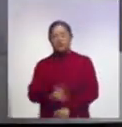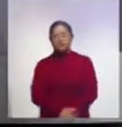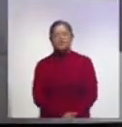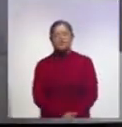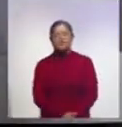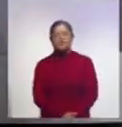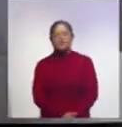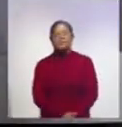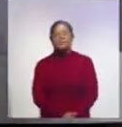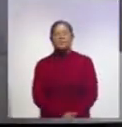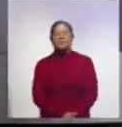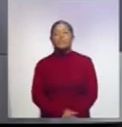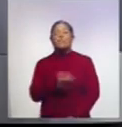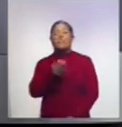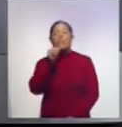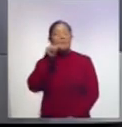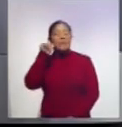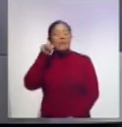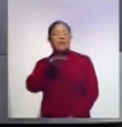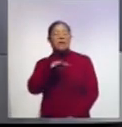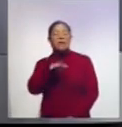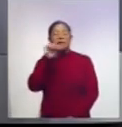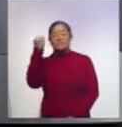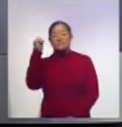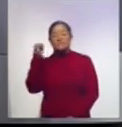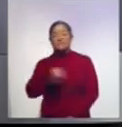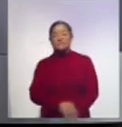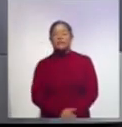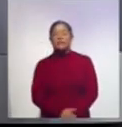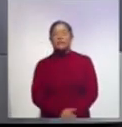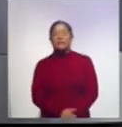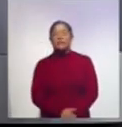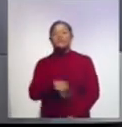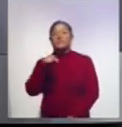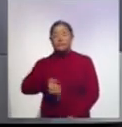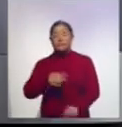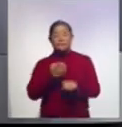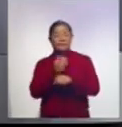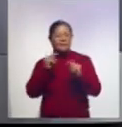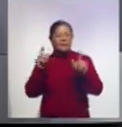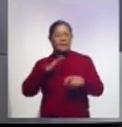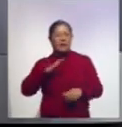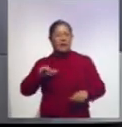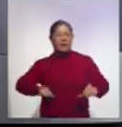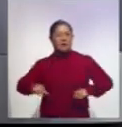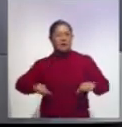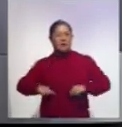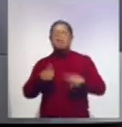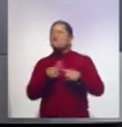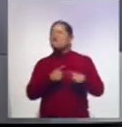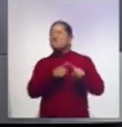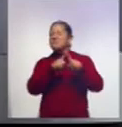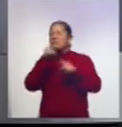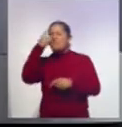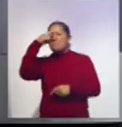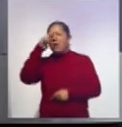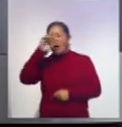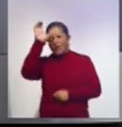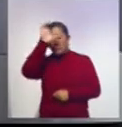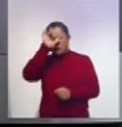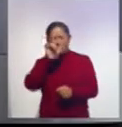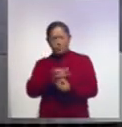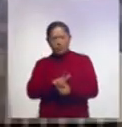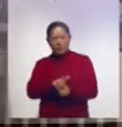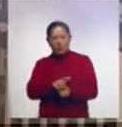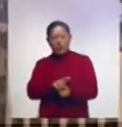Y precisamente ayer 19 de septiembre, en el estado se realizaron diversas actividades para fomentar una cultura de protección